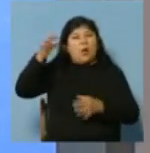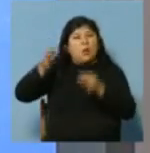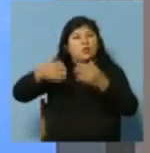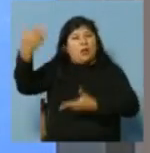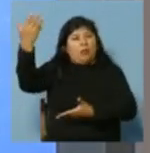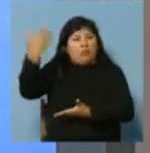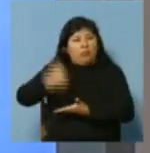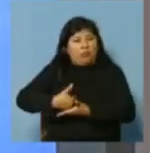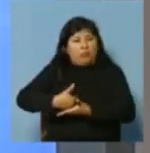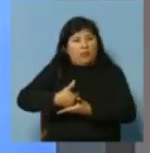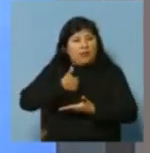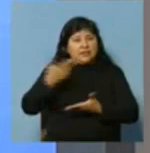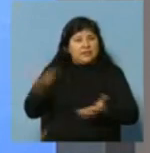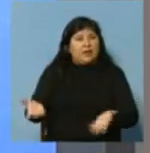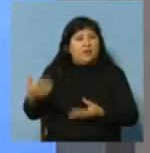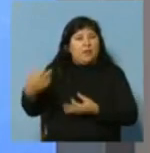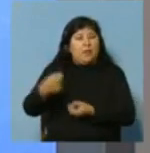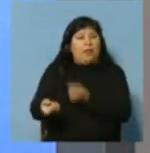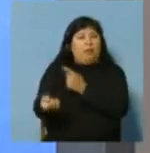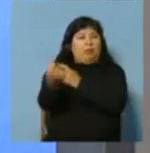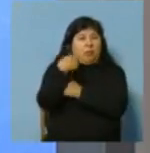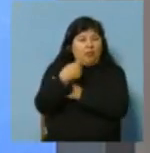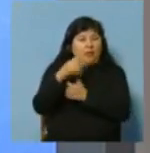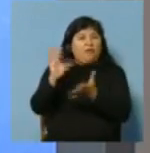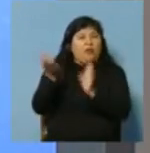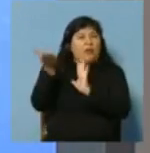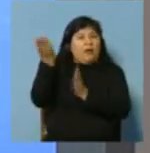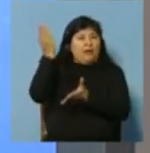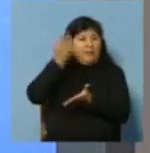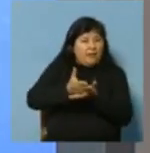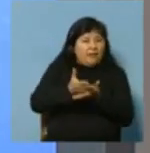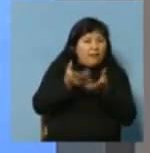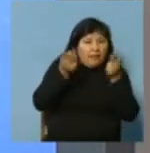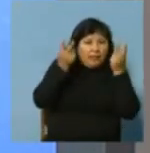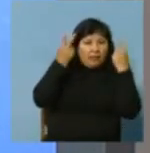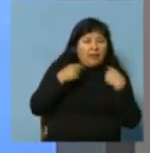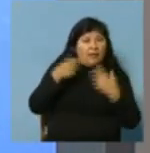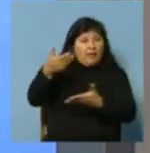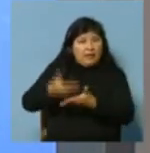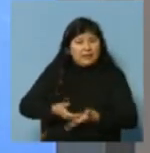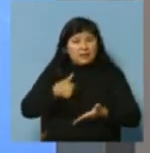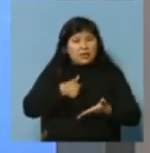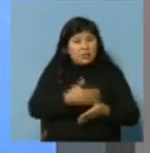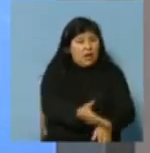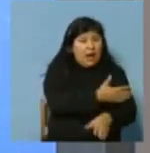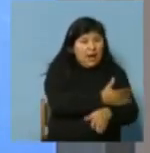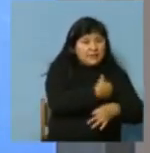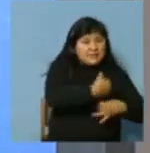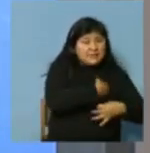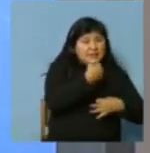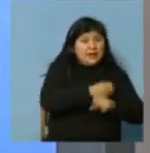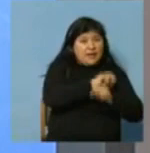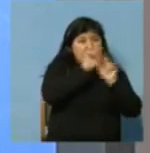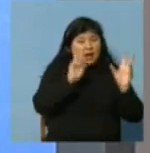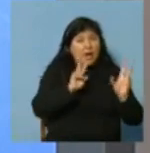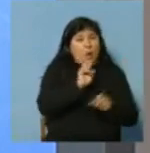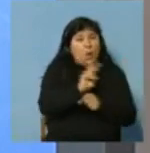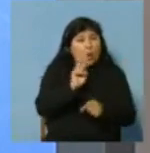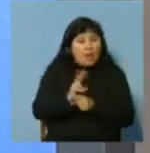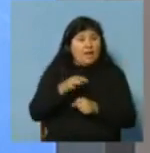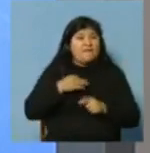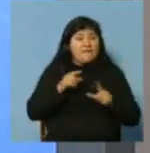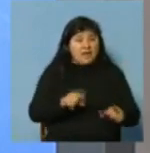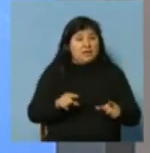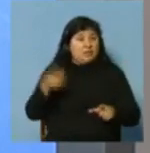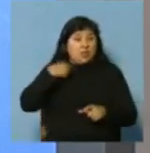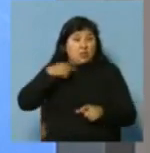científica es una formación no ideológica o sea nosotros nos formamos como médicos sin una ideología que nos atraviese nosotros